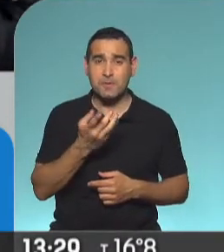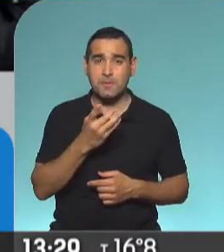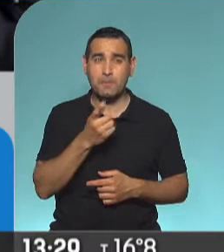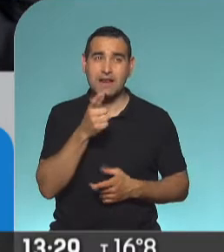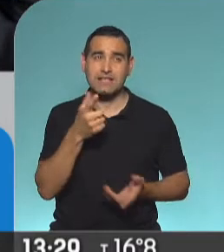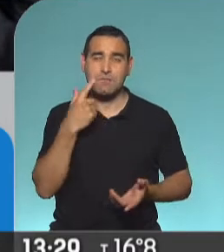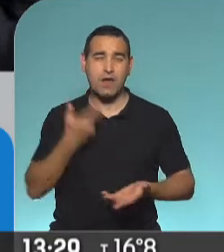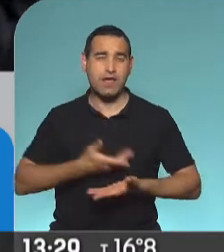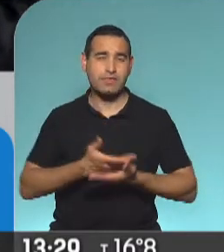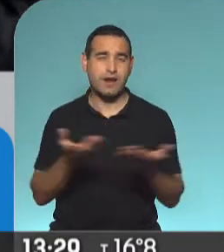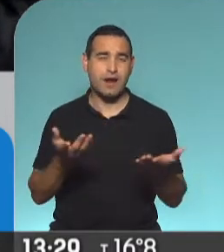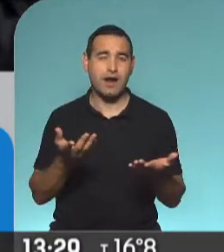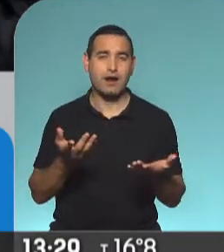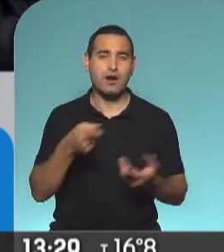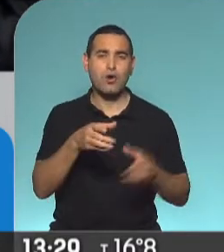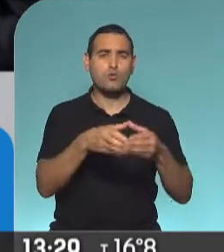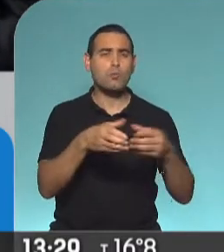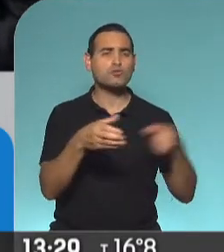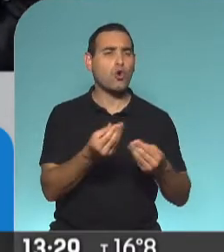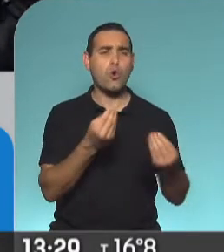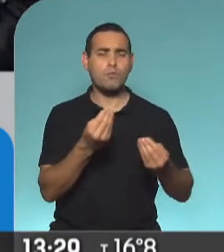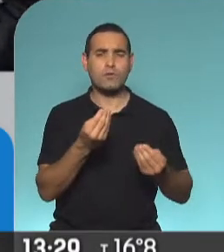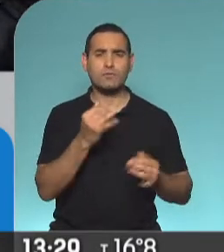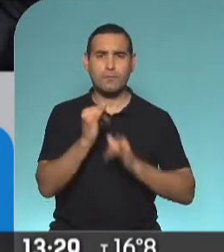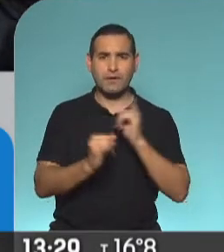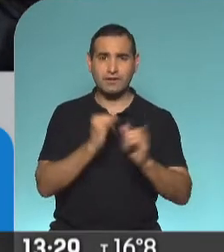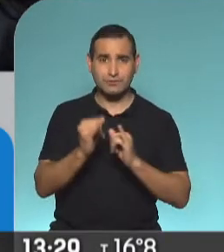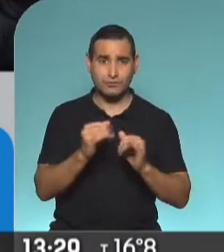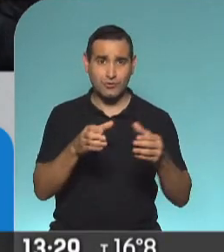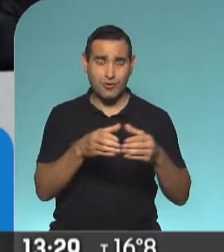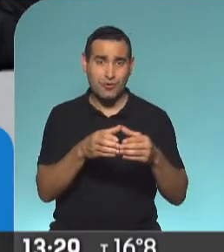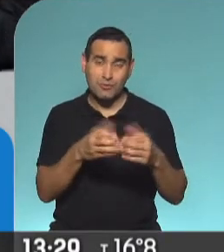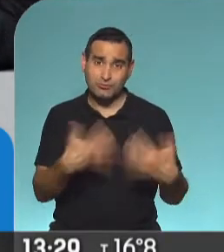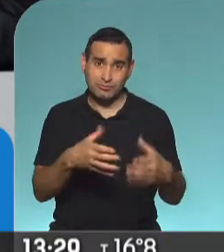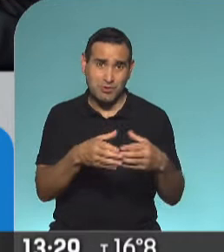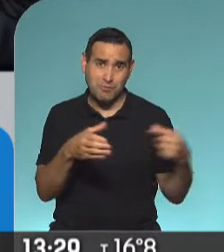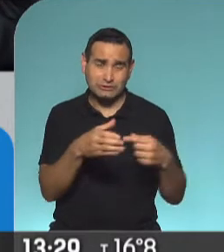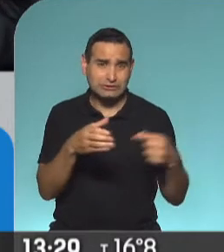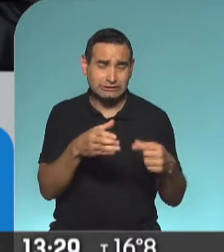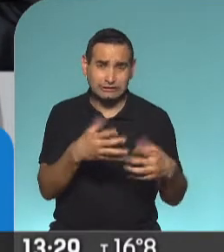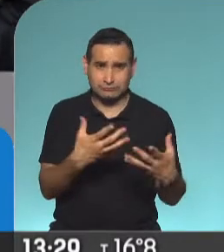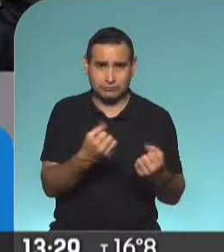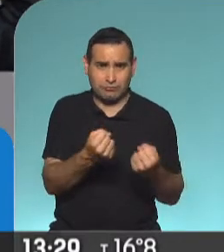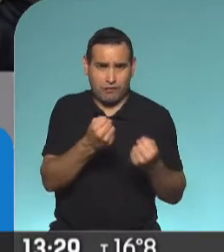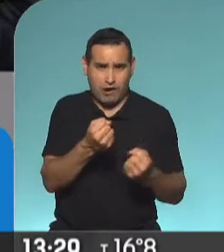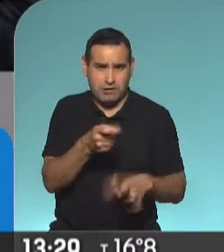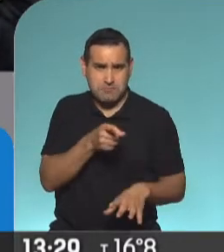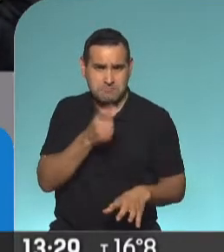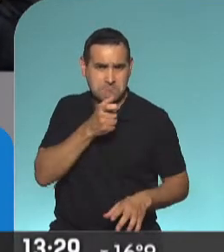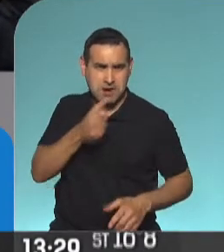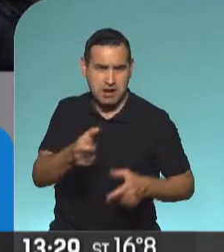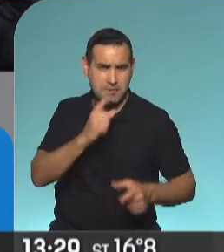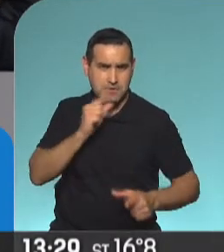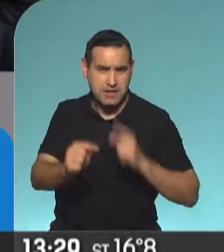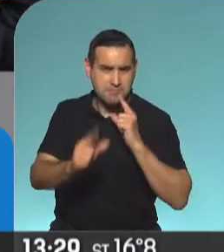indicando qué es lo que tiene que ser la oposición para él, una oposición fuertemente virulenta, una oposición fuertemente contestataria,